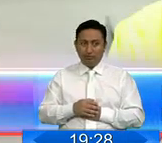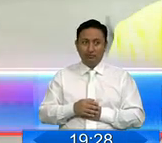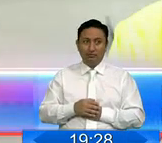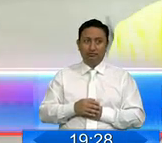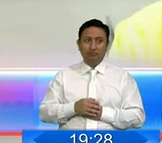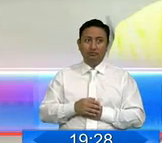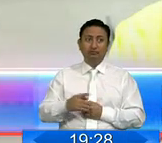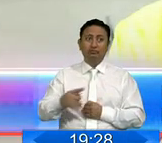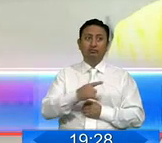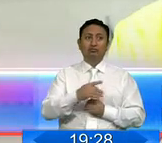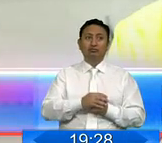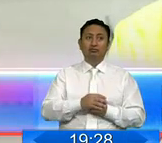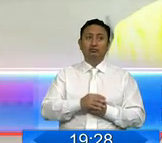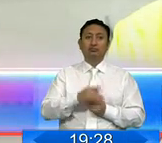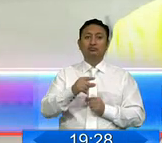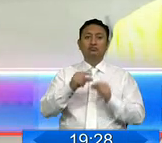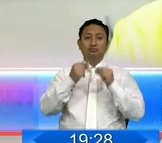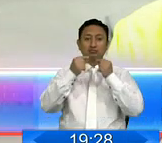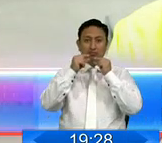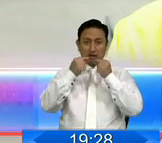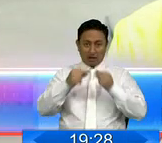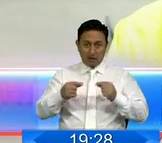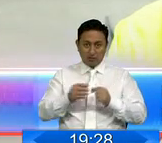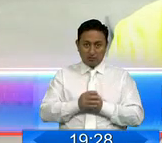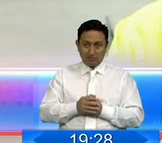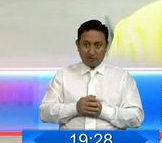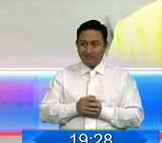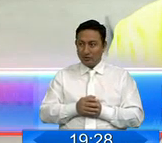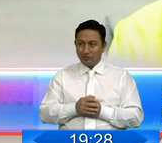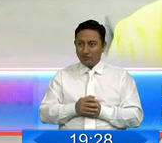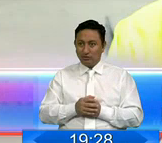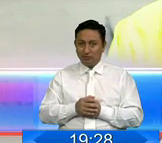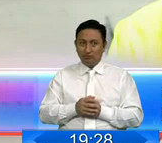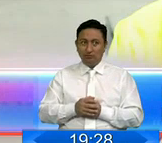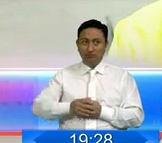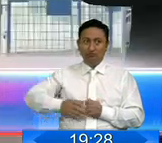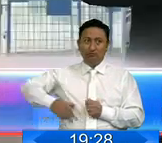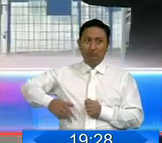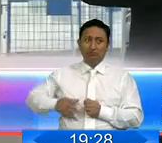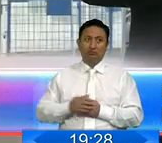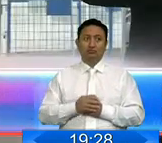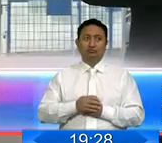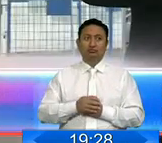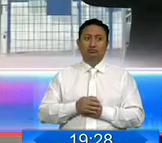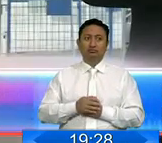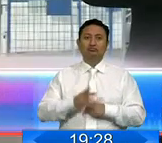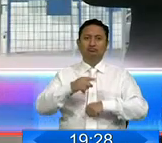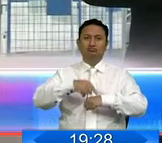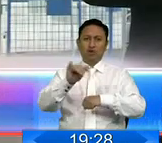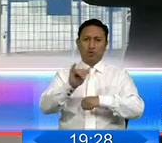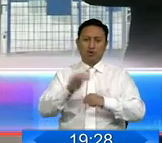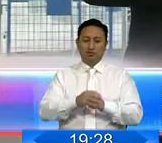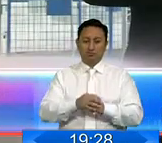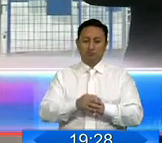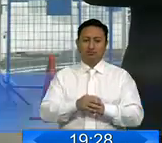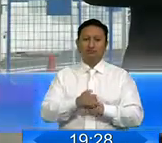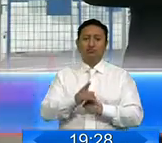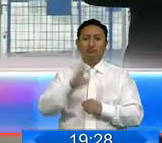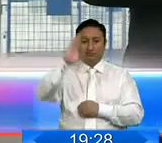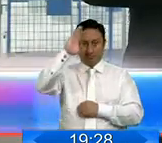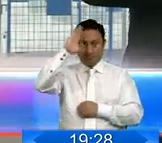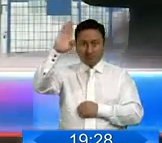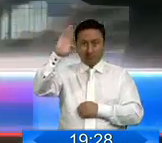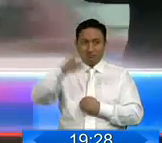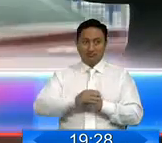hablaban siempre idioma quichua y se comunicaban así entre ellos. A la misma hora, de forma simultánea, agentes